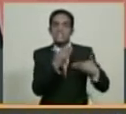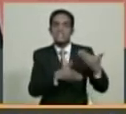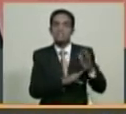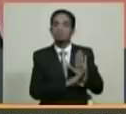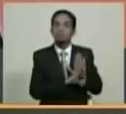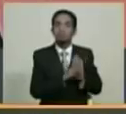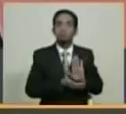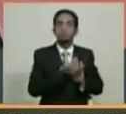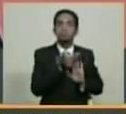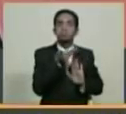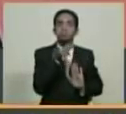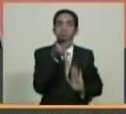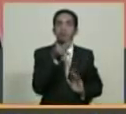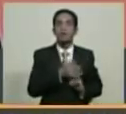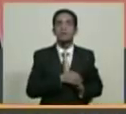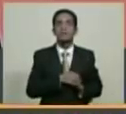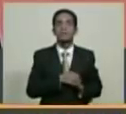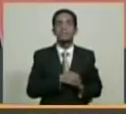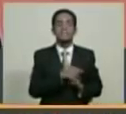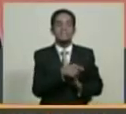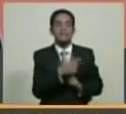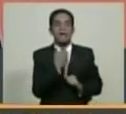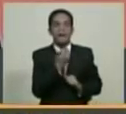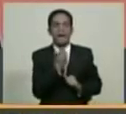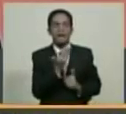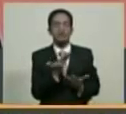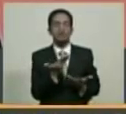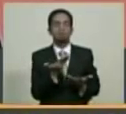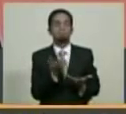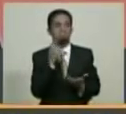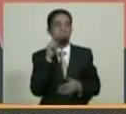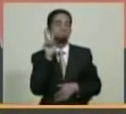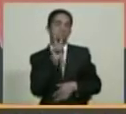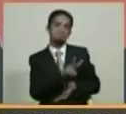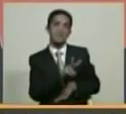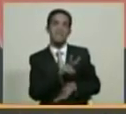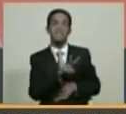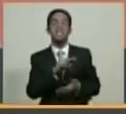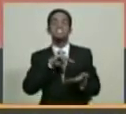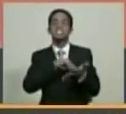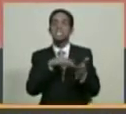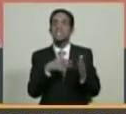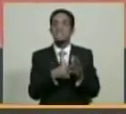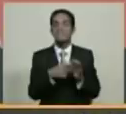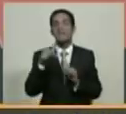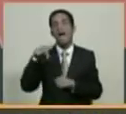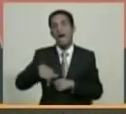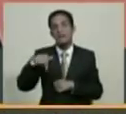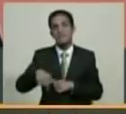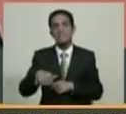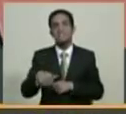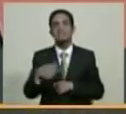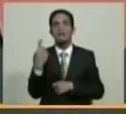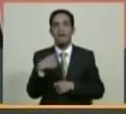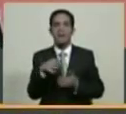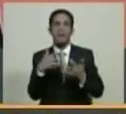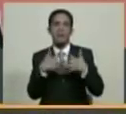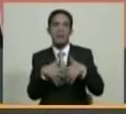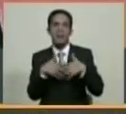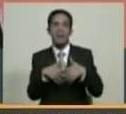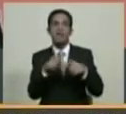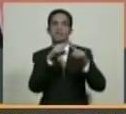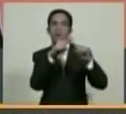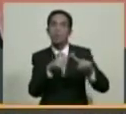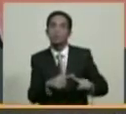incrementado, y era uno de los signos favorables o de los signos deseados en el marco del programa, y los